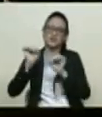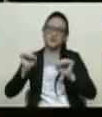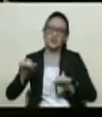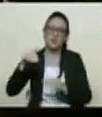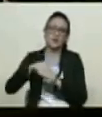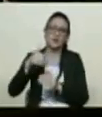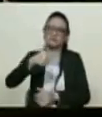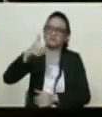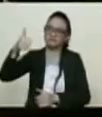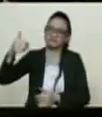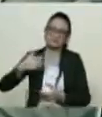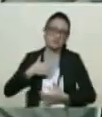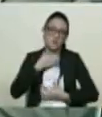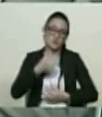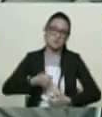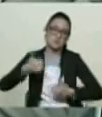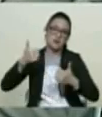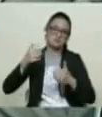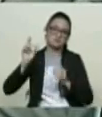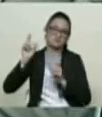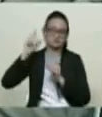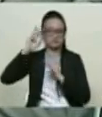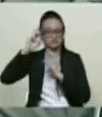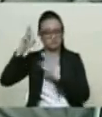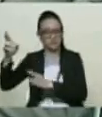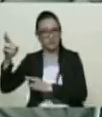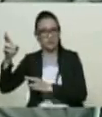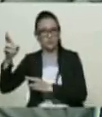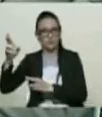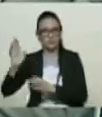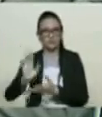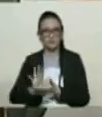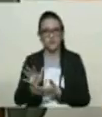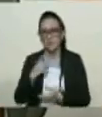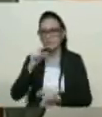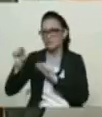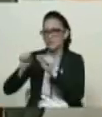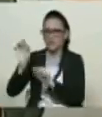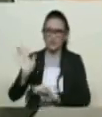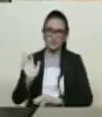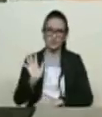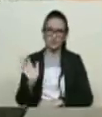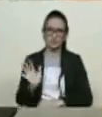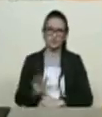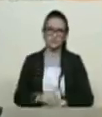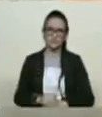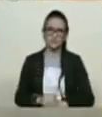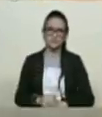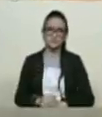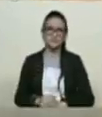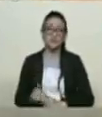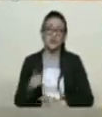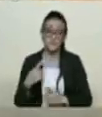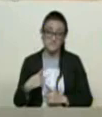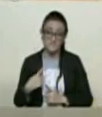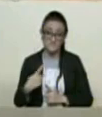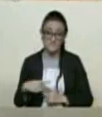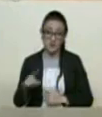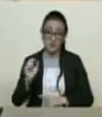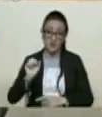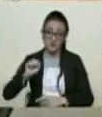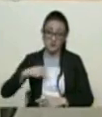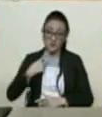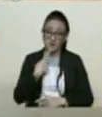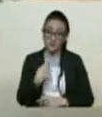electoral que lo desee y que le funcione. No critico, pero sí puedo decir con gran